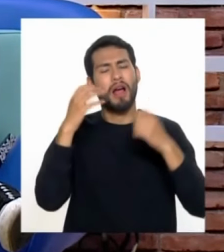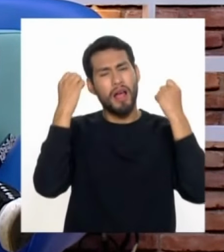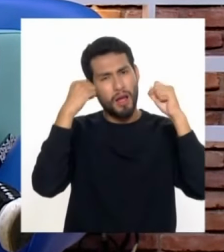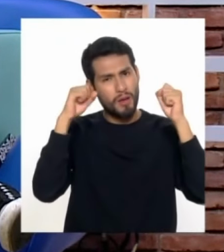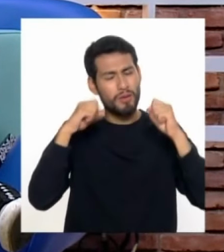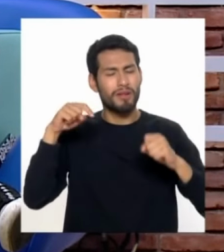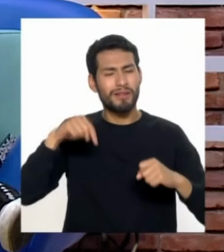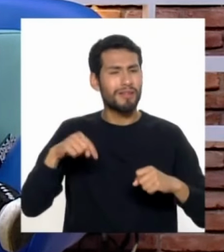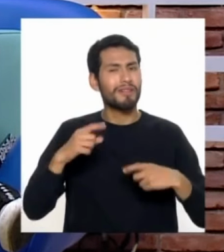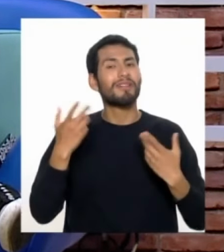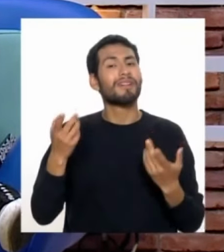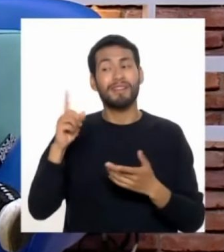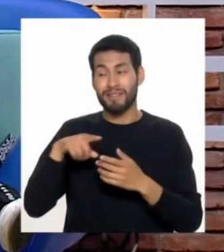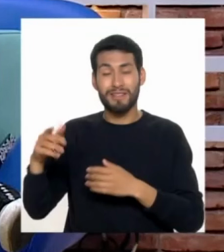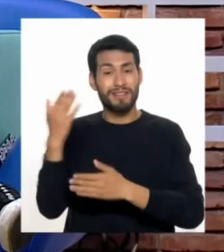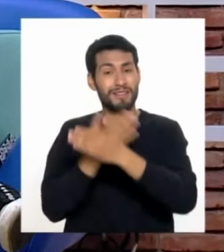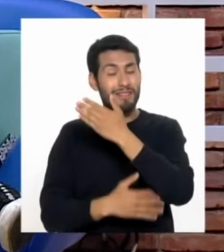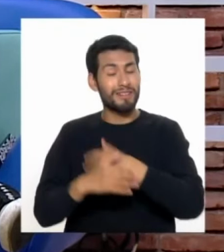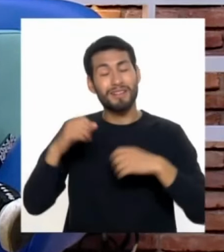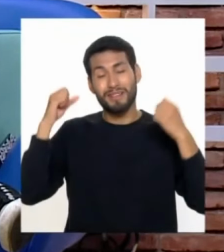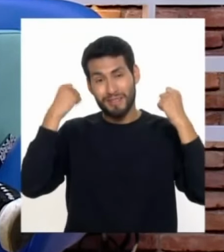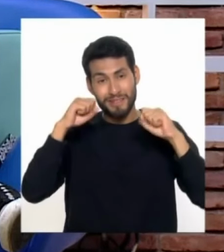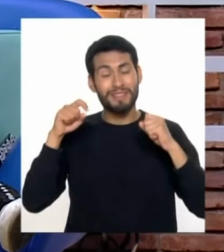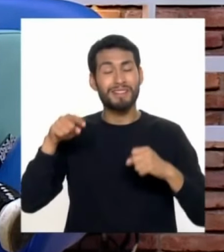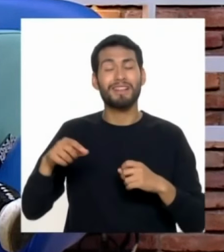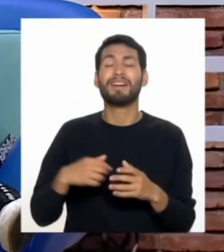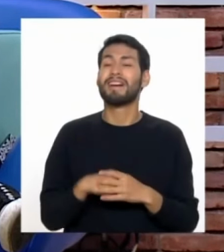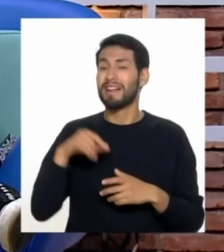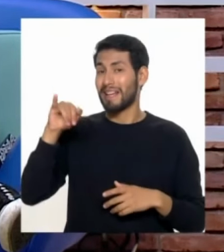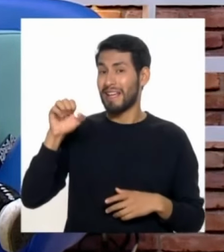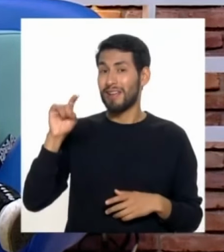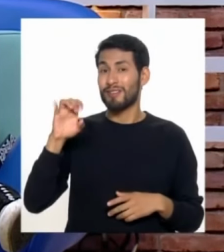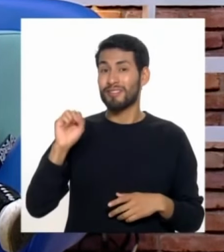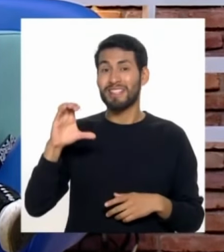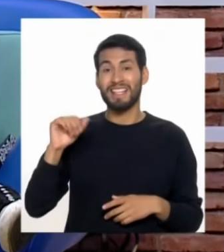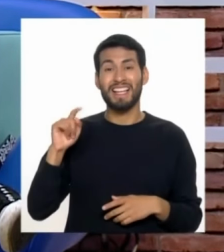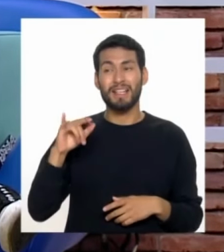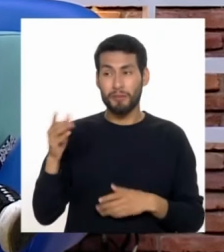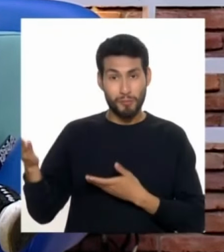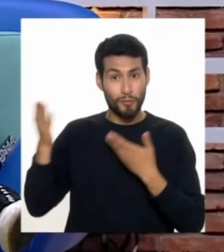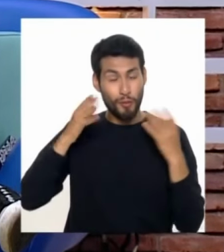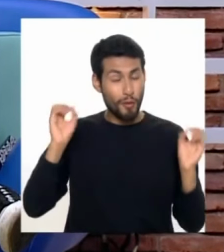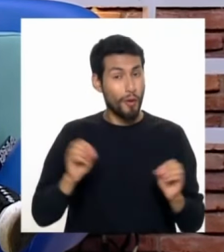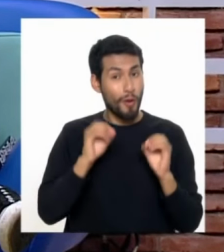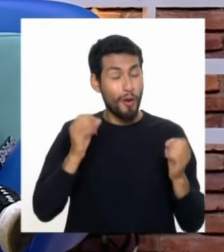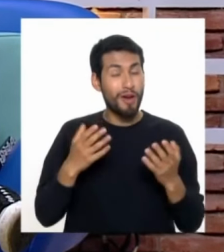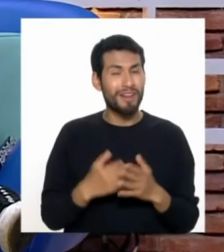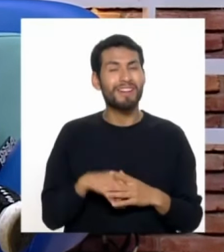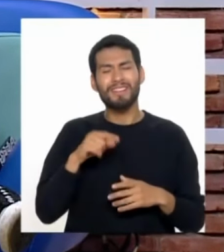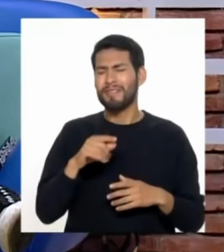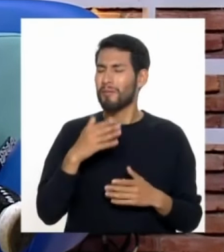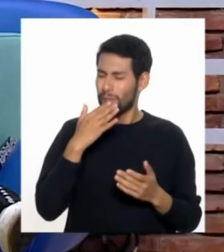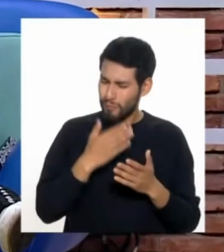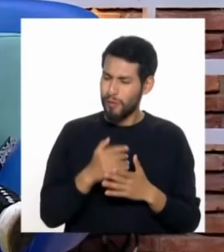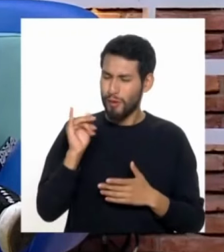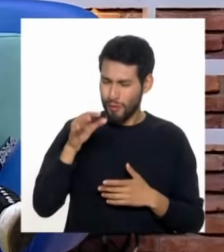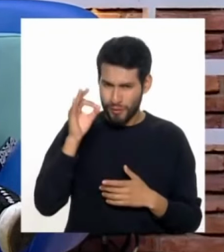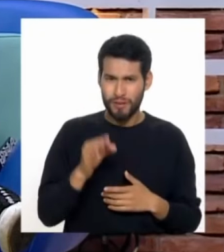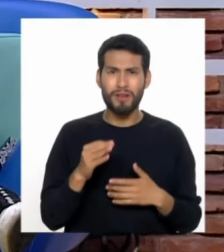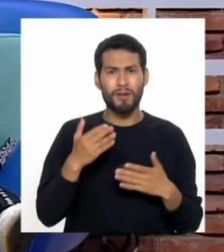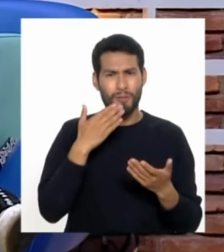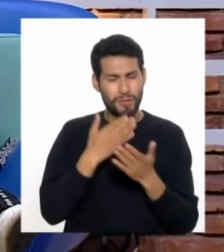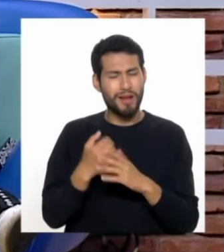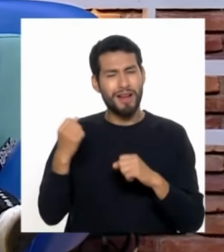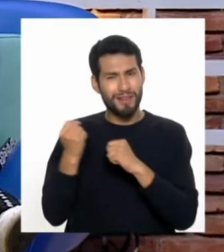deportistas, en este caso nuestro paratleta Jesús Castillo, que nos ha traído medallas de oro y que es justo que los